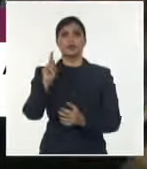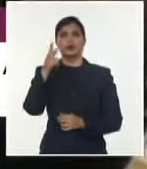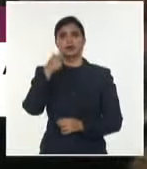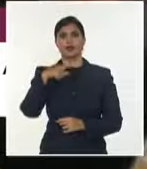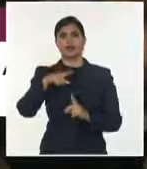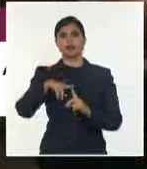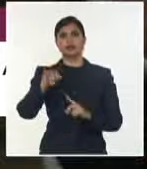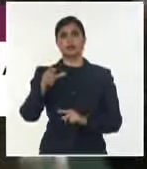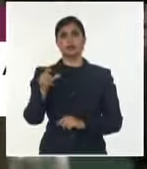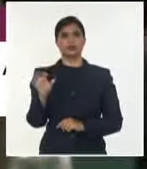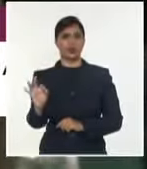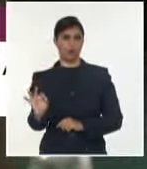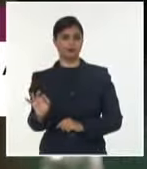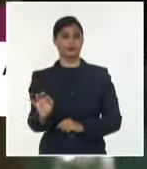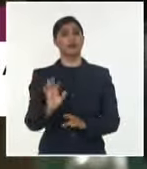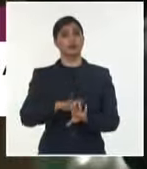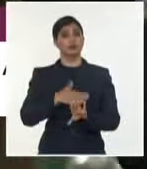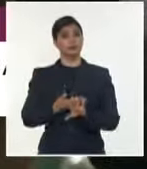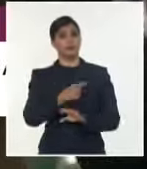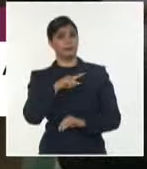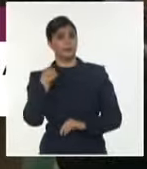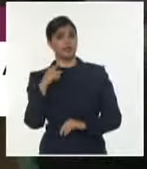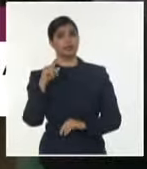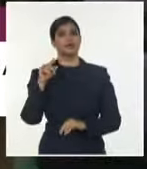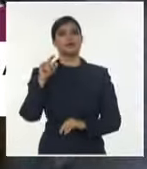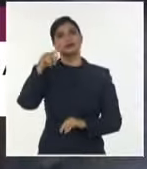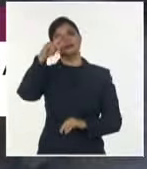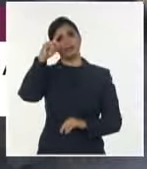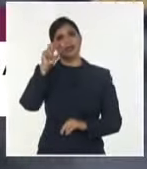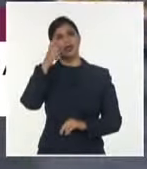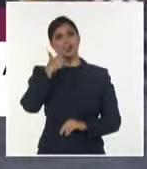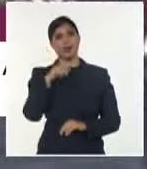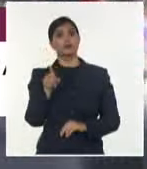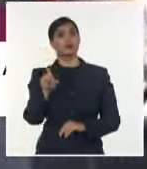fue necesario tras perder el CNA en las elecciones